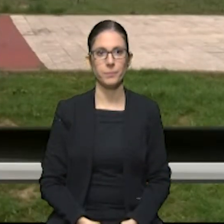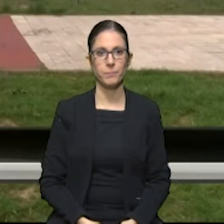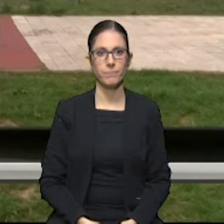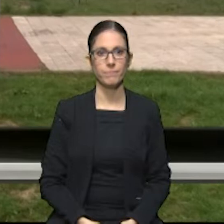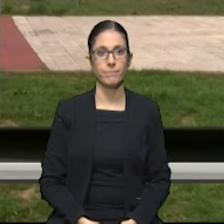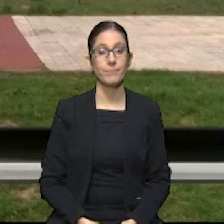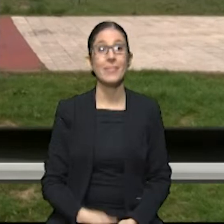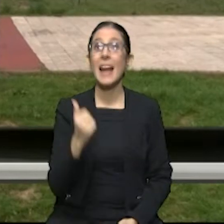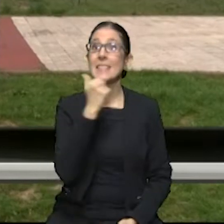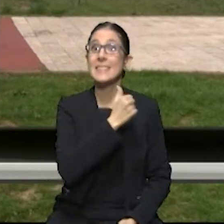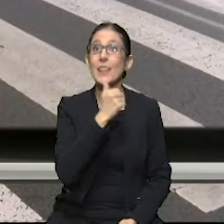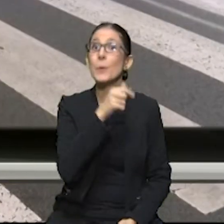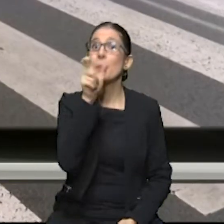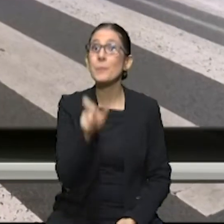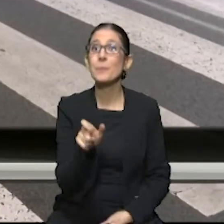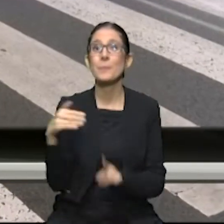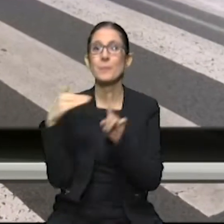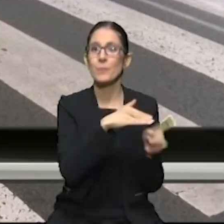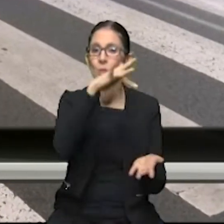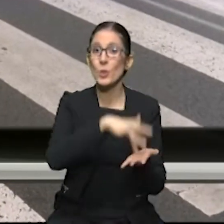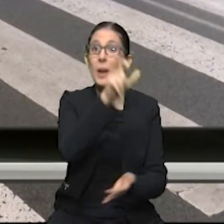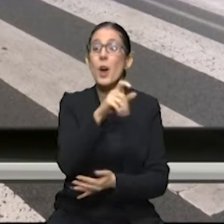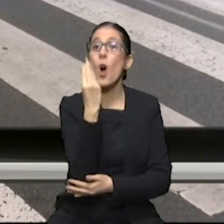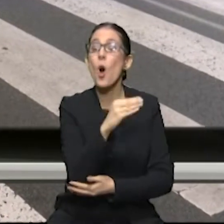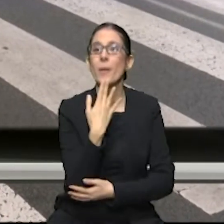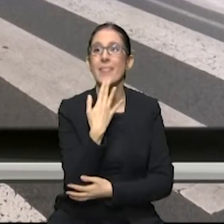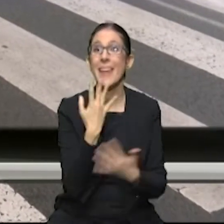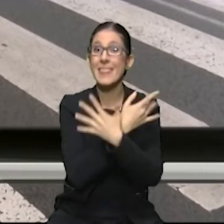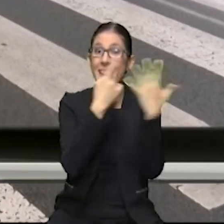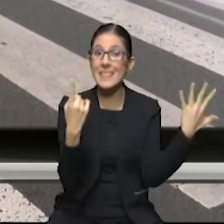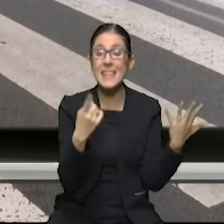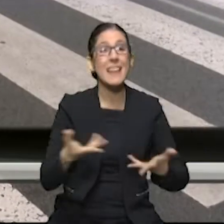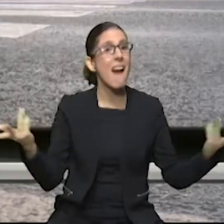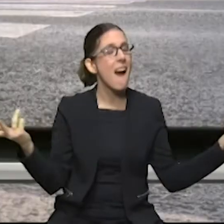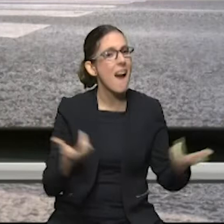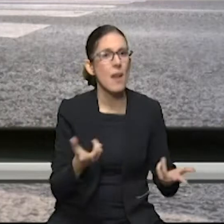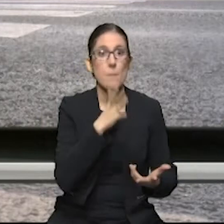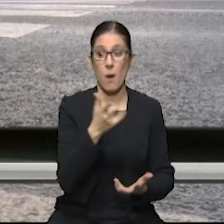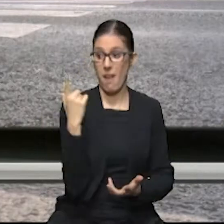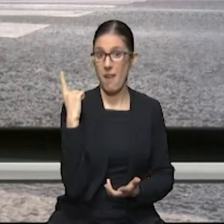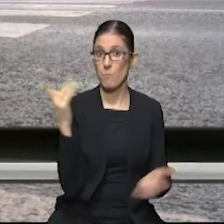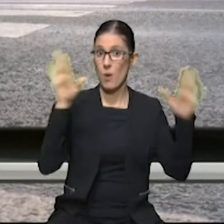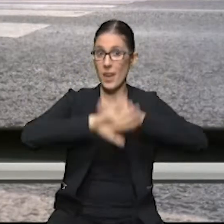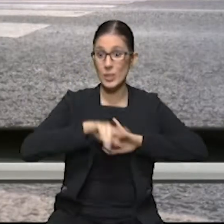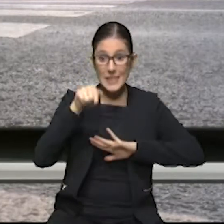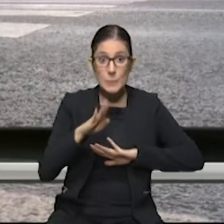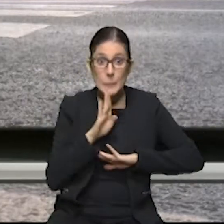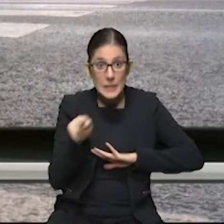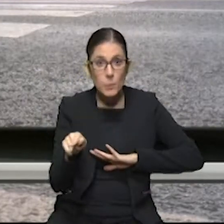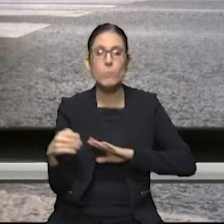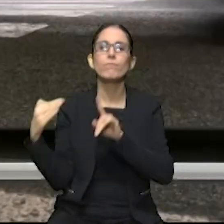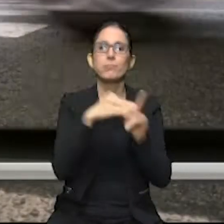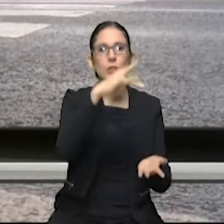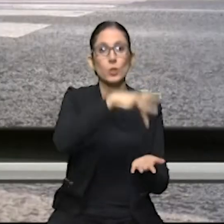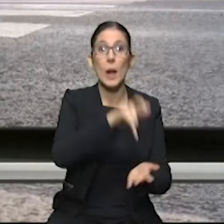Atropello en Sarrigúr en un joven de 16 años grave al ser arrollado anoche en este paso de peatones. conductor de